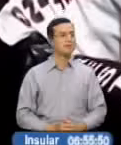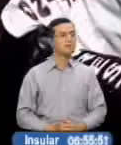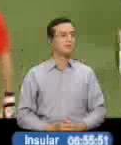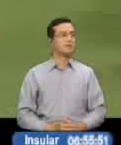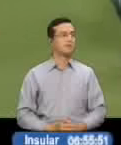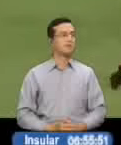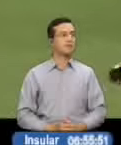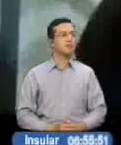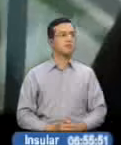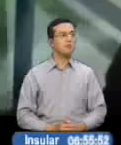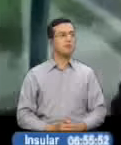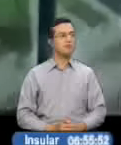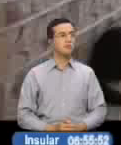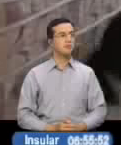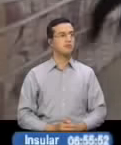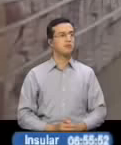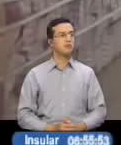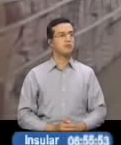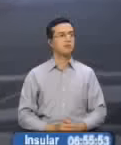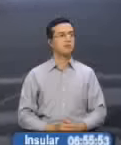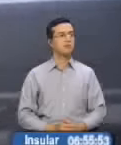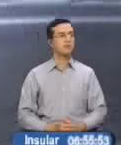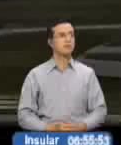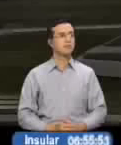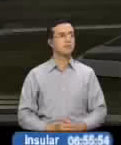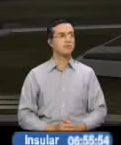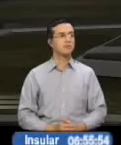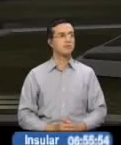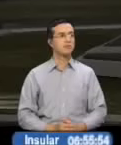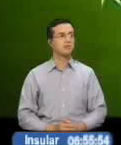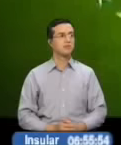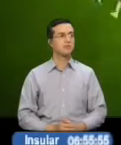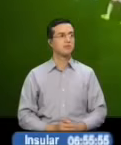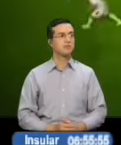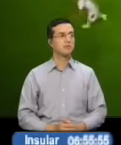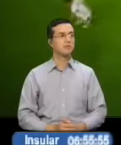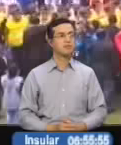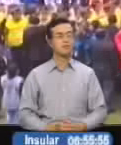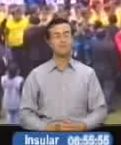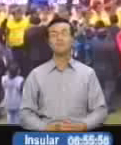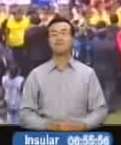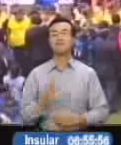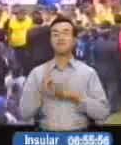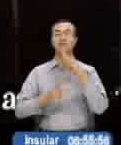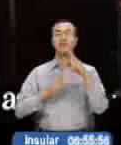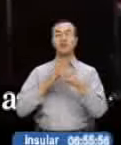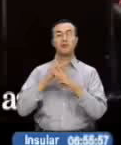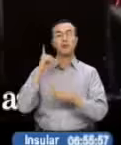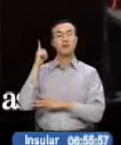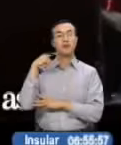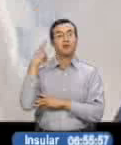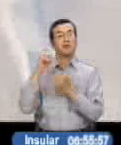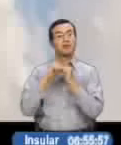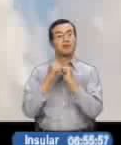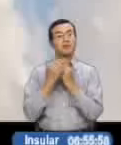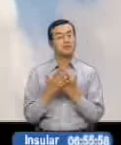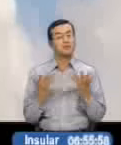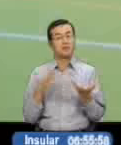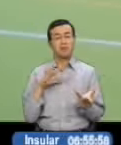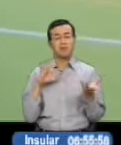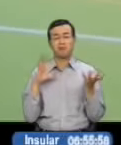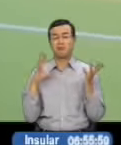Brasil, El mundo loco del